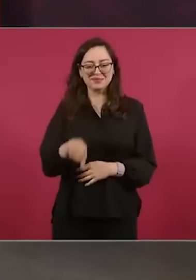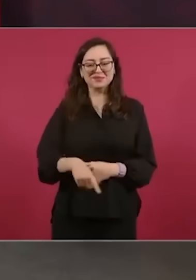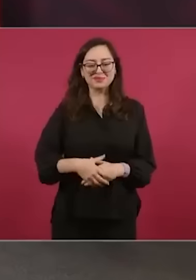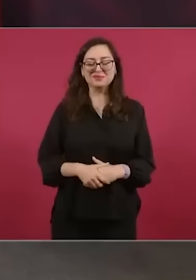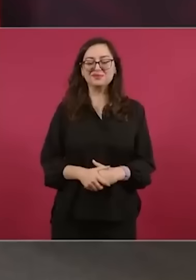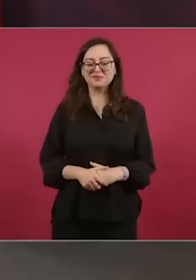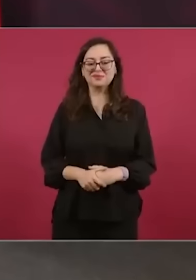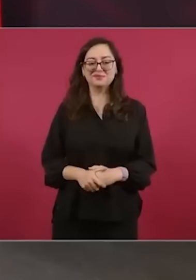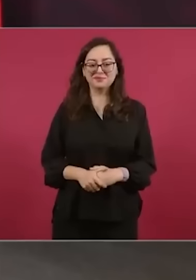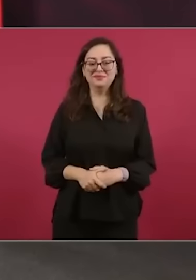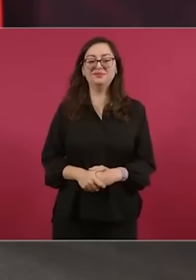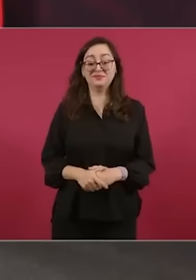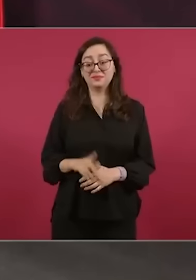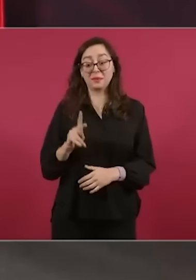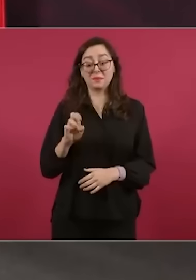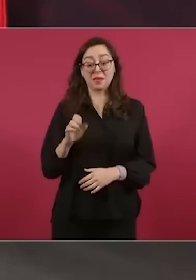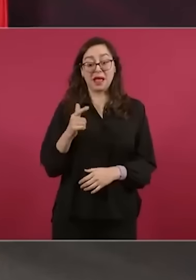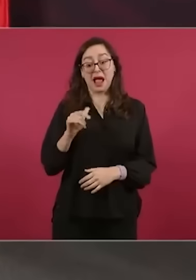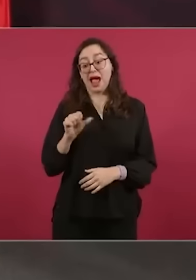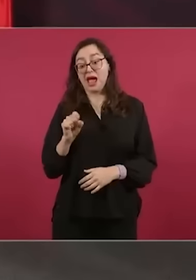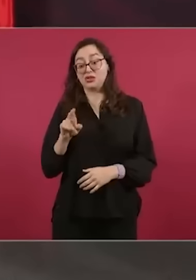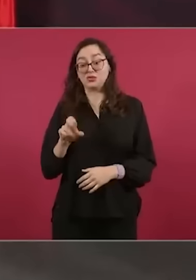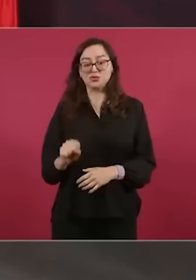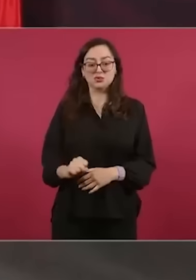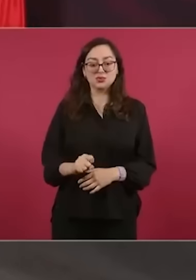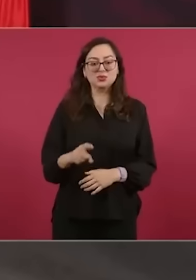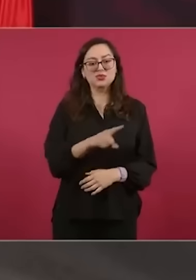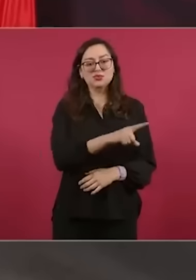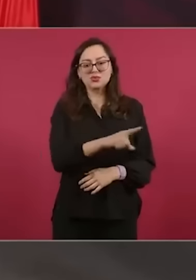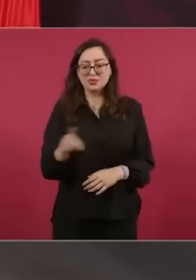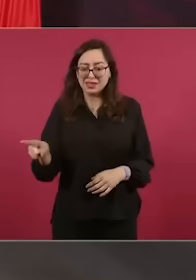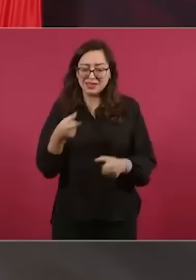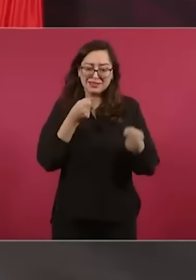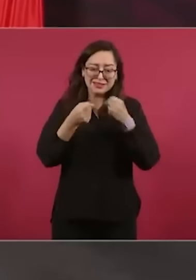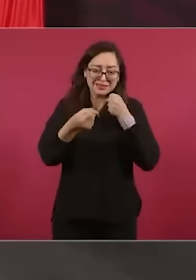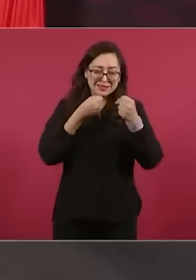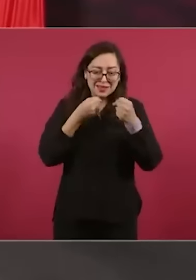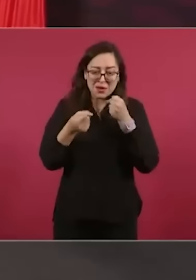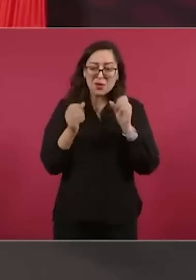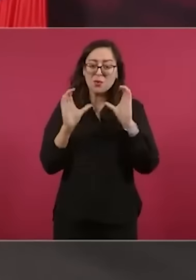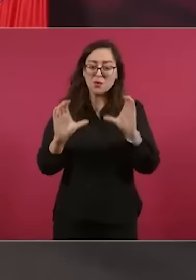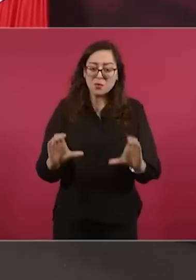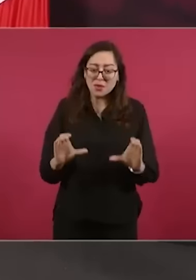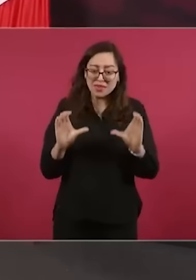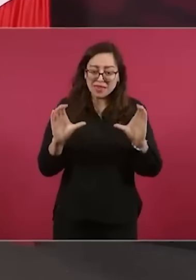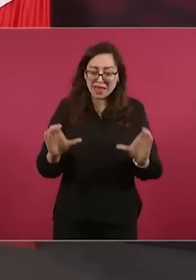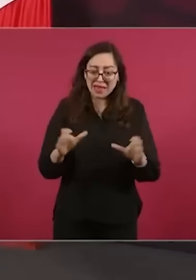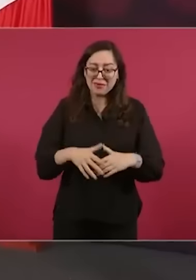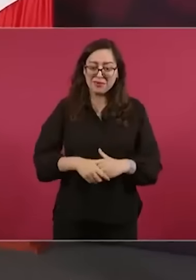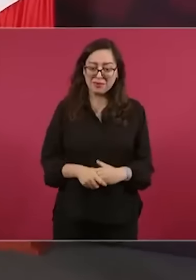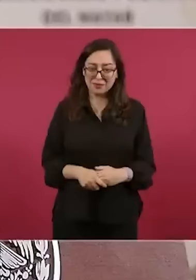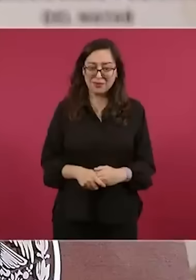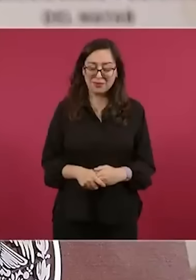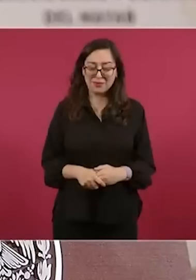Sí, sobre Pegasus. Y tengan cuidado ustedes del proceso,